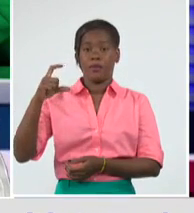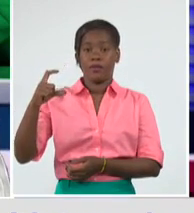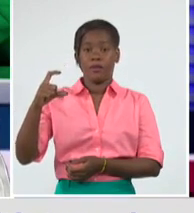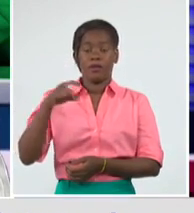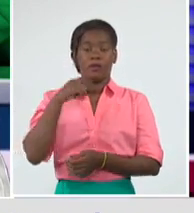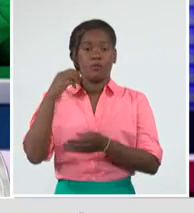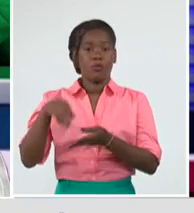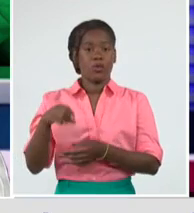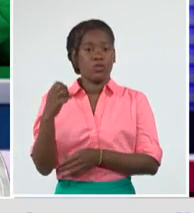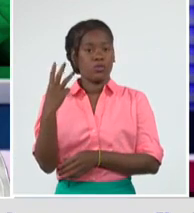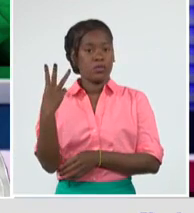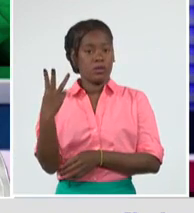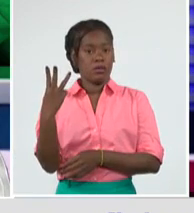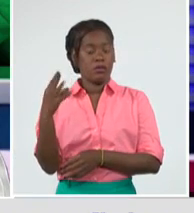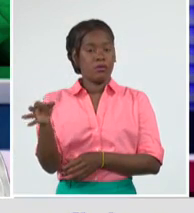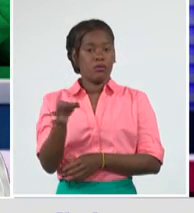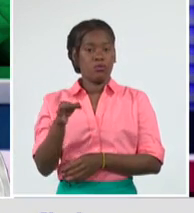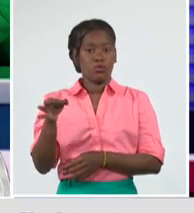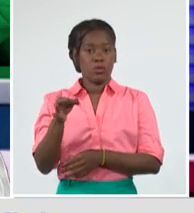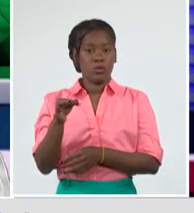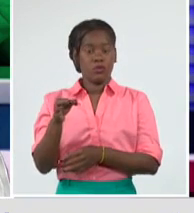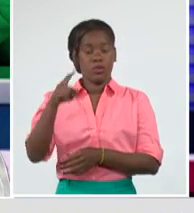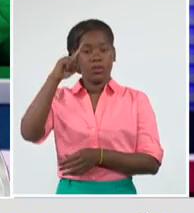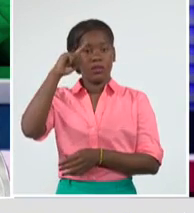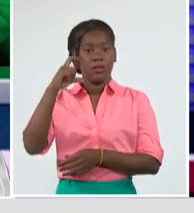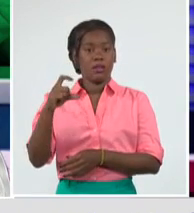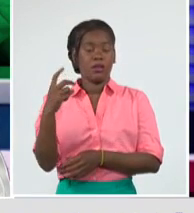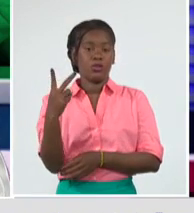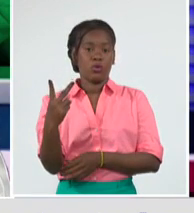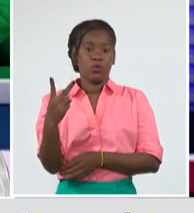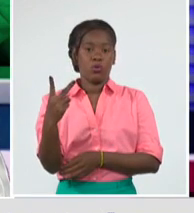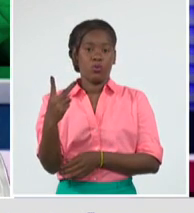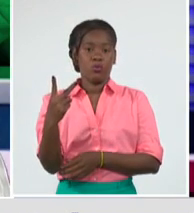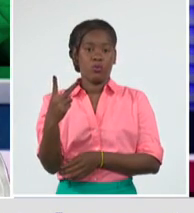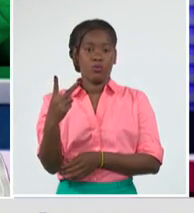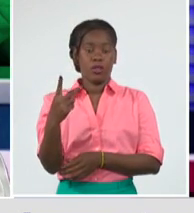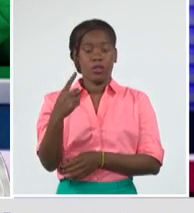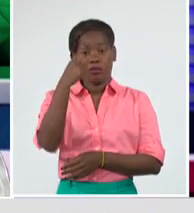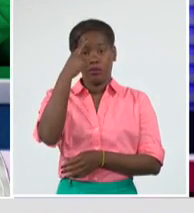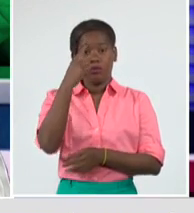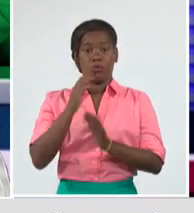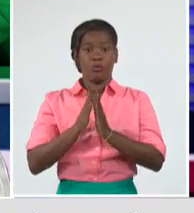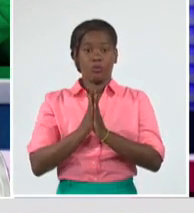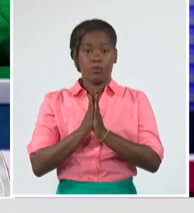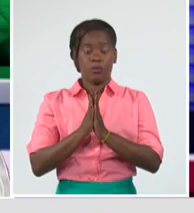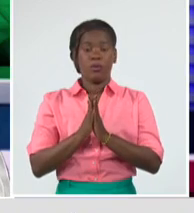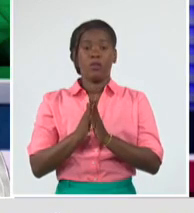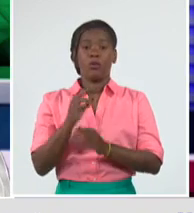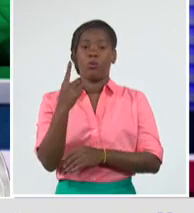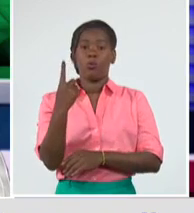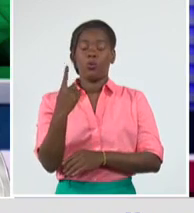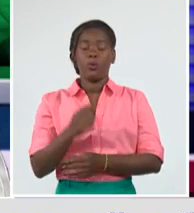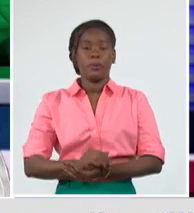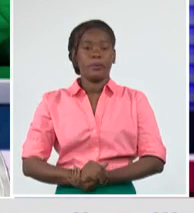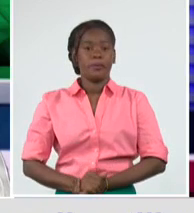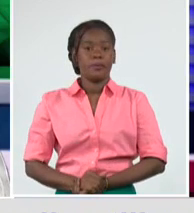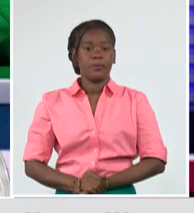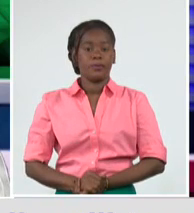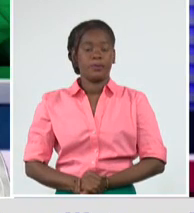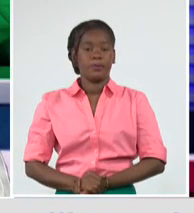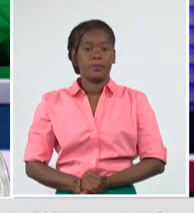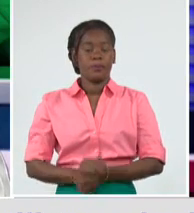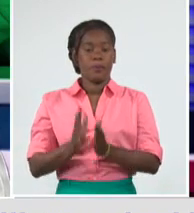fallecidos, del municipio Santa Clara 2 y de Santo Domingo un fallecido. En la provincia de Matanzas